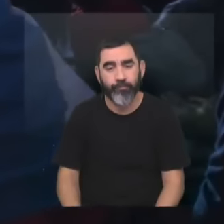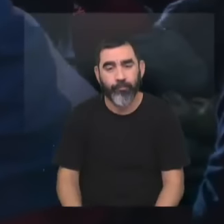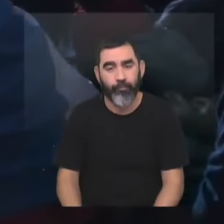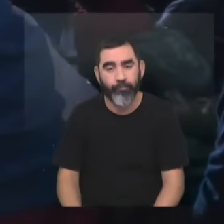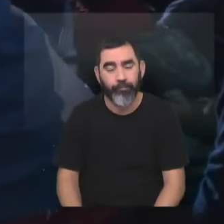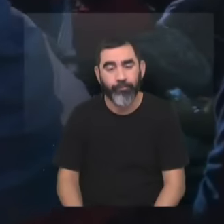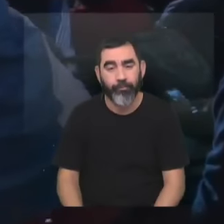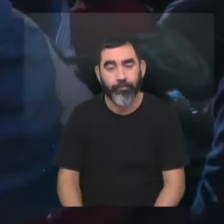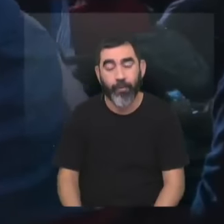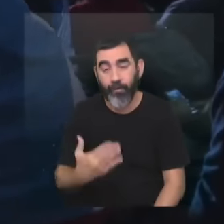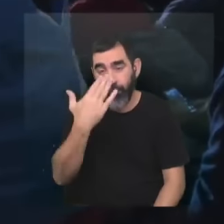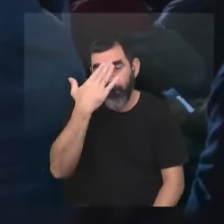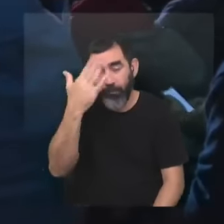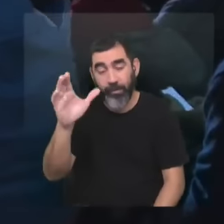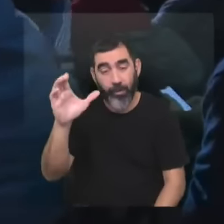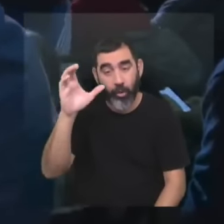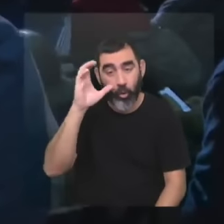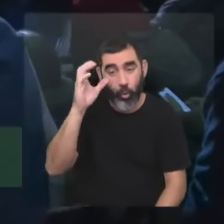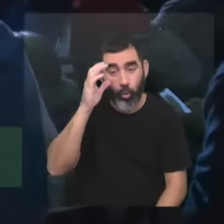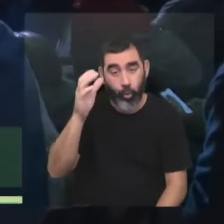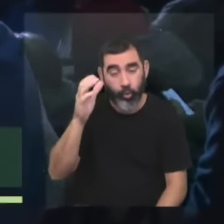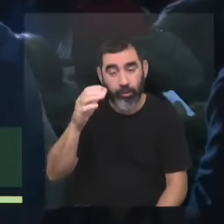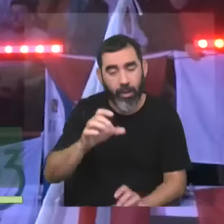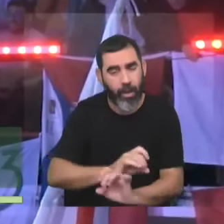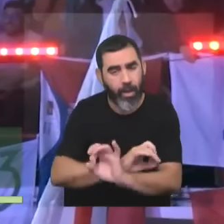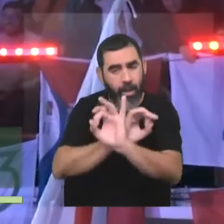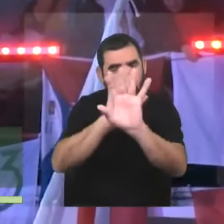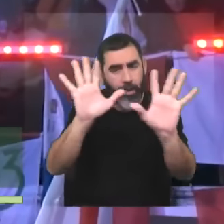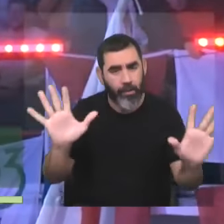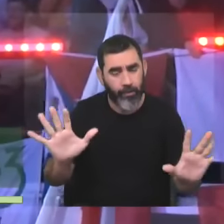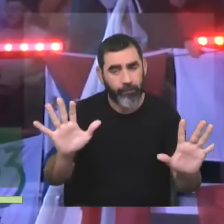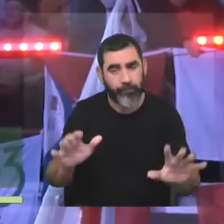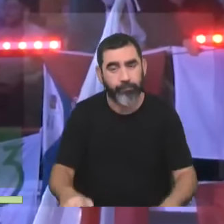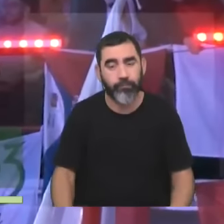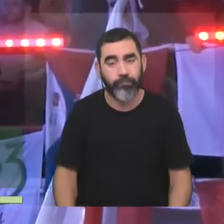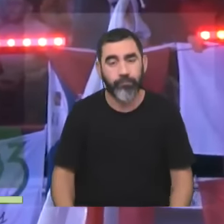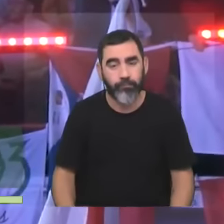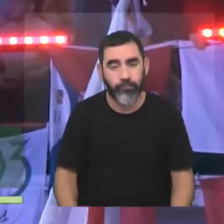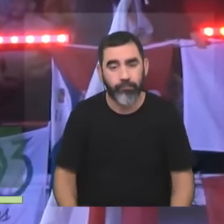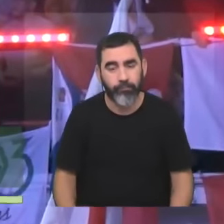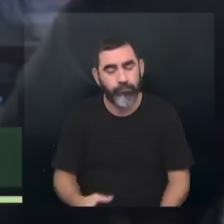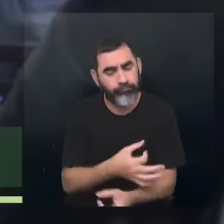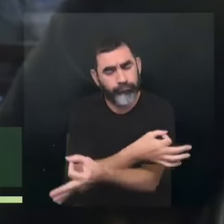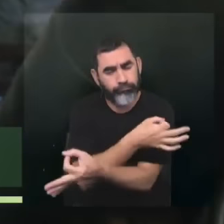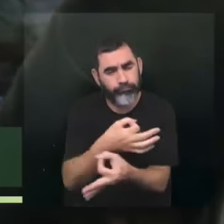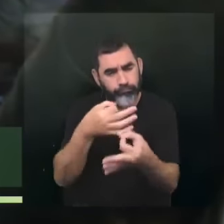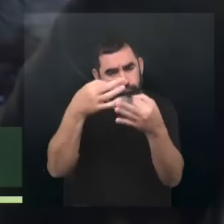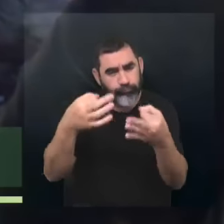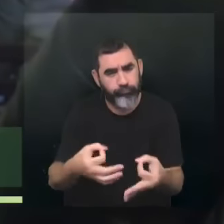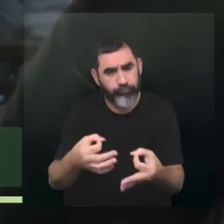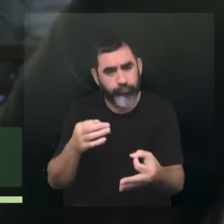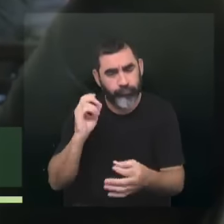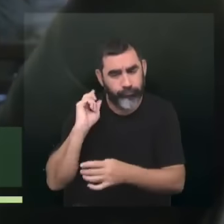Sí yo creo que el frente con Carolina tiene Claridad Claridad eh mucha certeza mucha